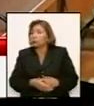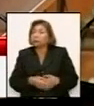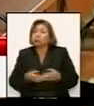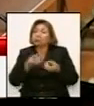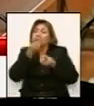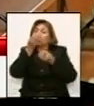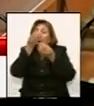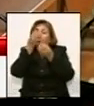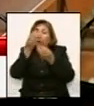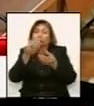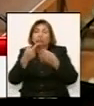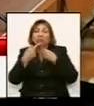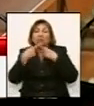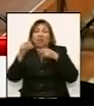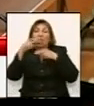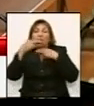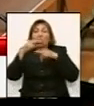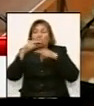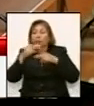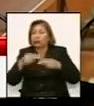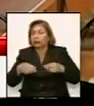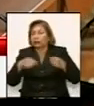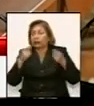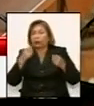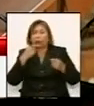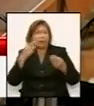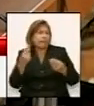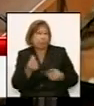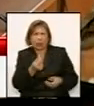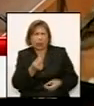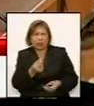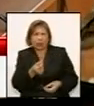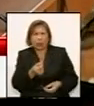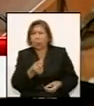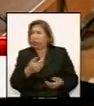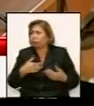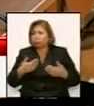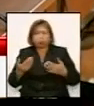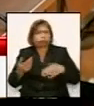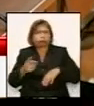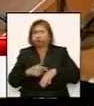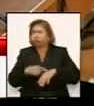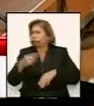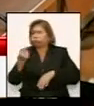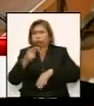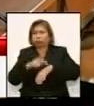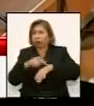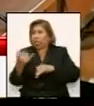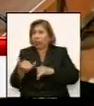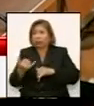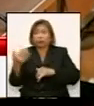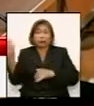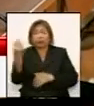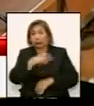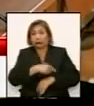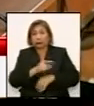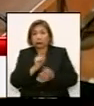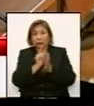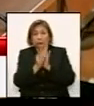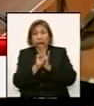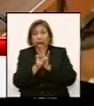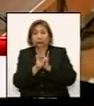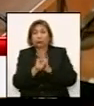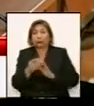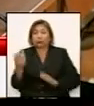propagación de las noticias, de los eventos, es sumamente rápido. Puede estar pasando algo ahorita y en un segundo, en un